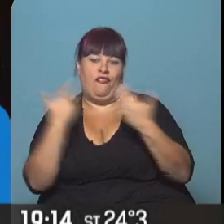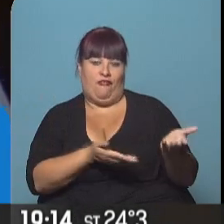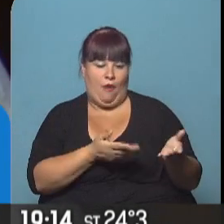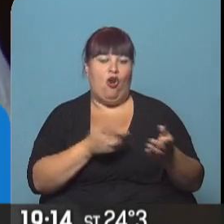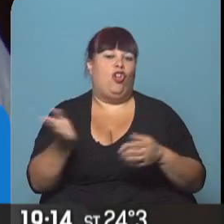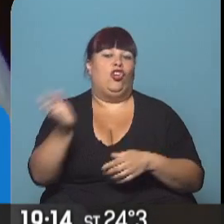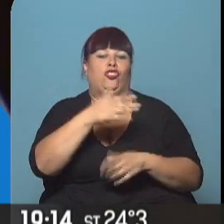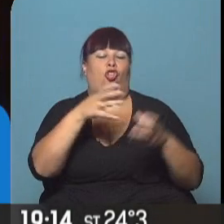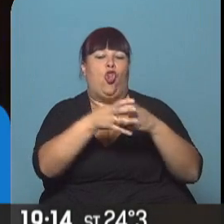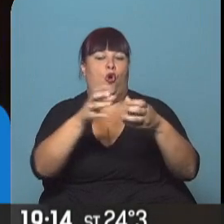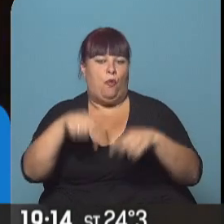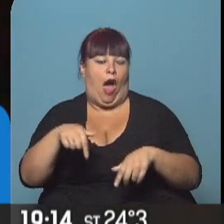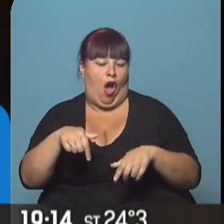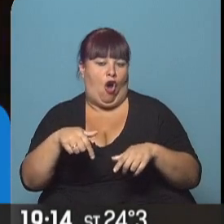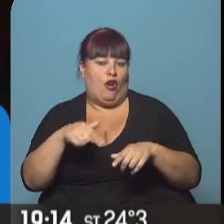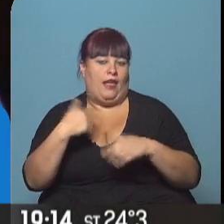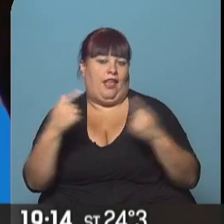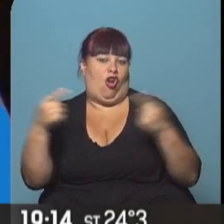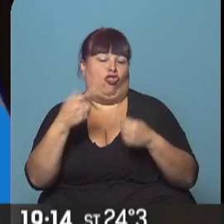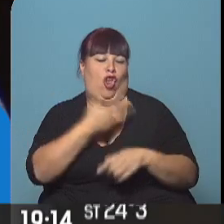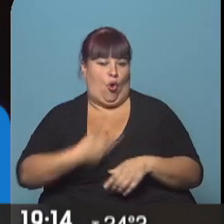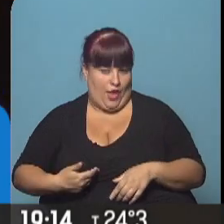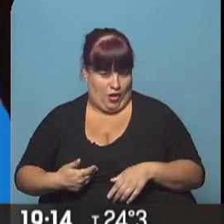y para todos los partidos que hoy están en la vereda de enfrente del